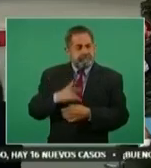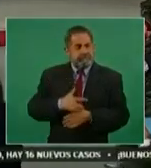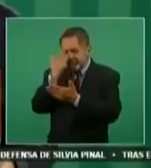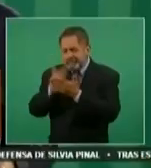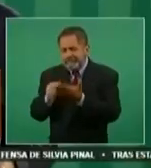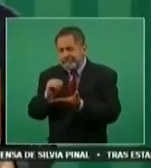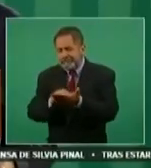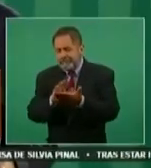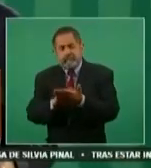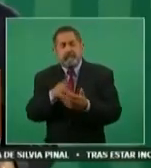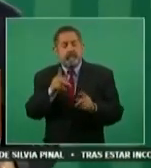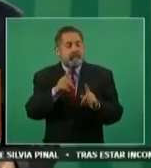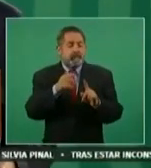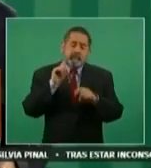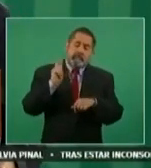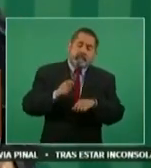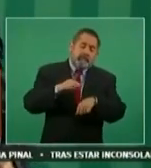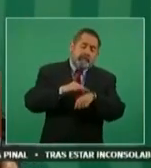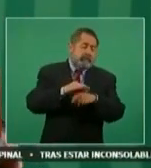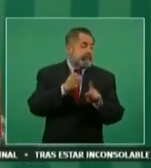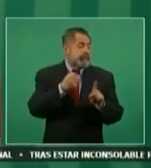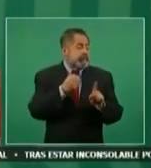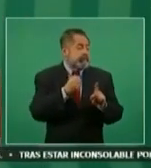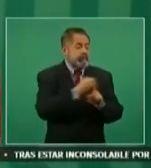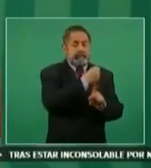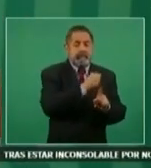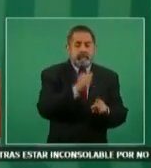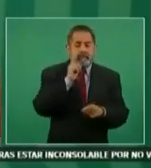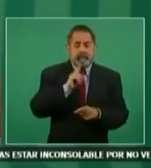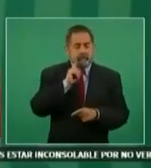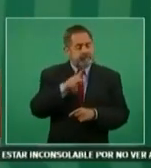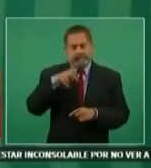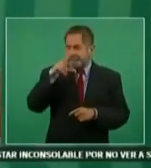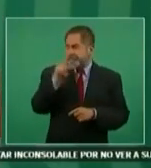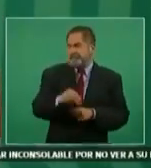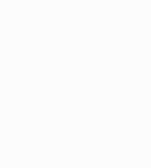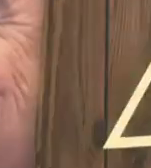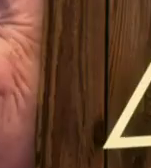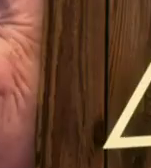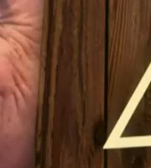es correcto, Marcela. Pero no para los compadres. ¿Eh?